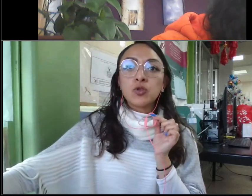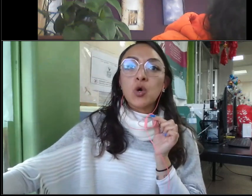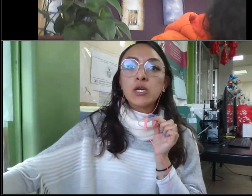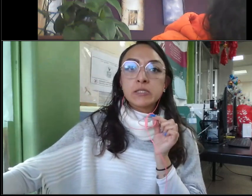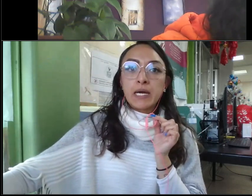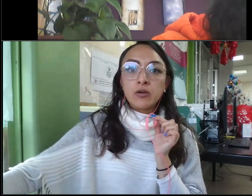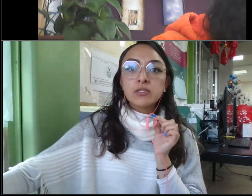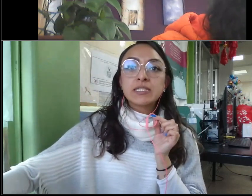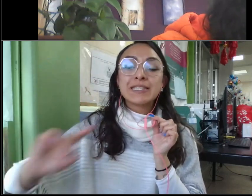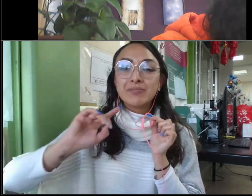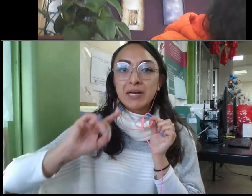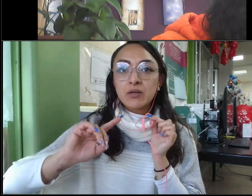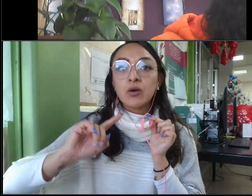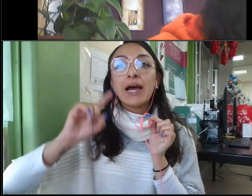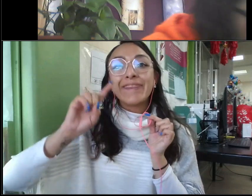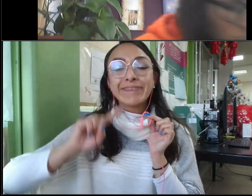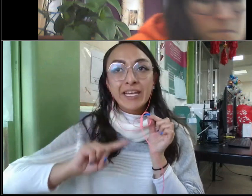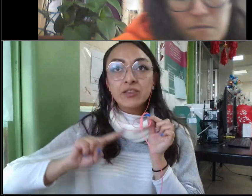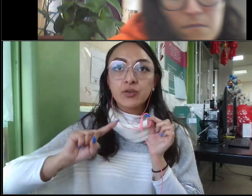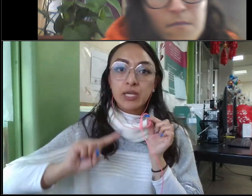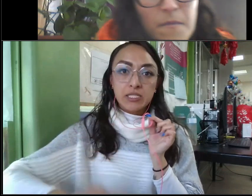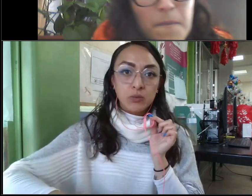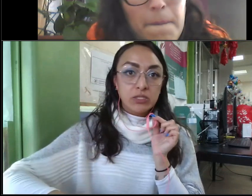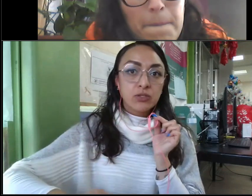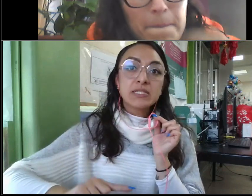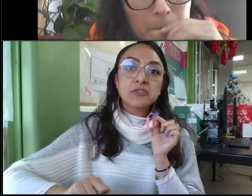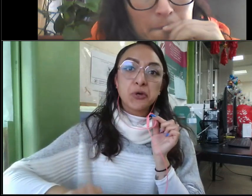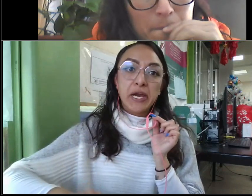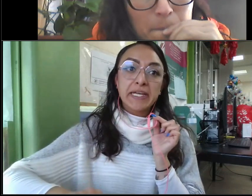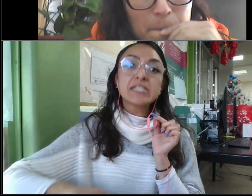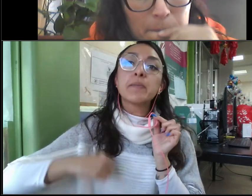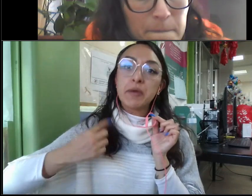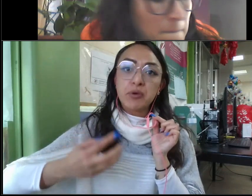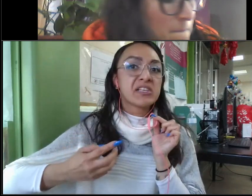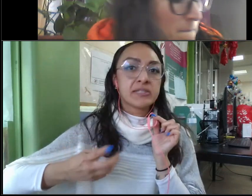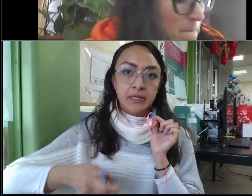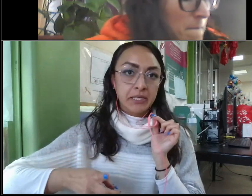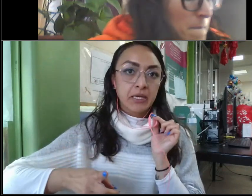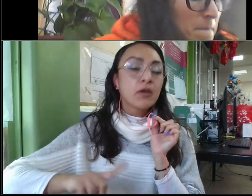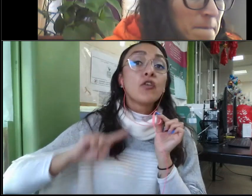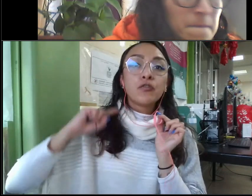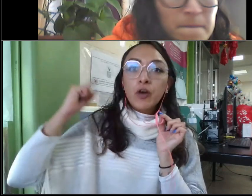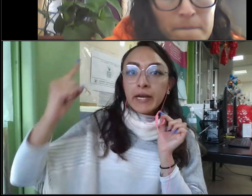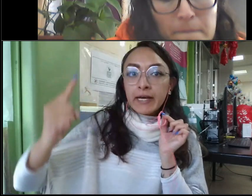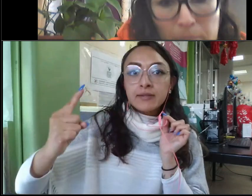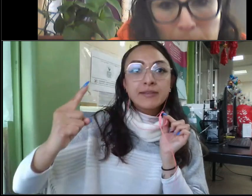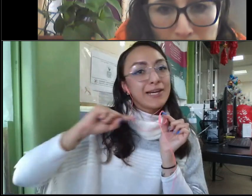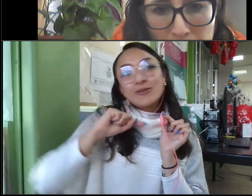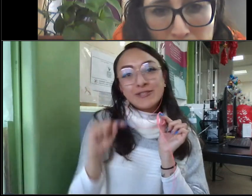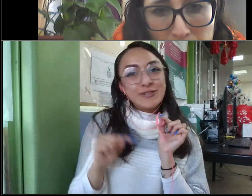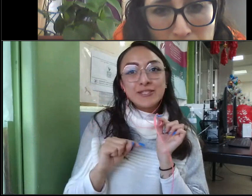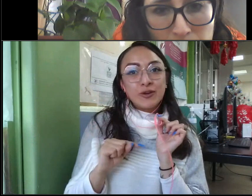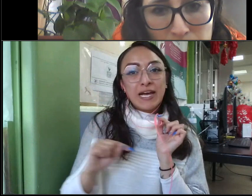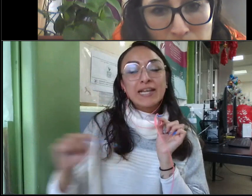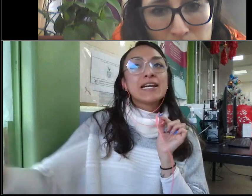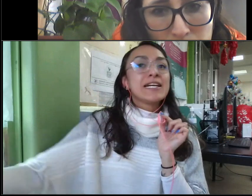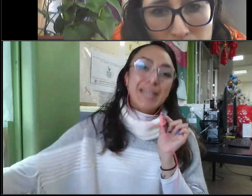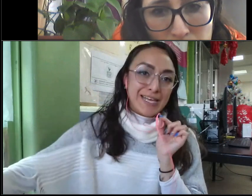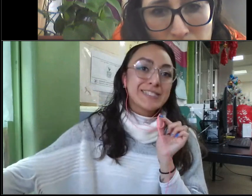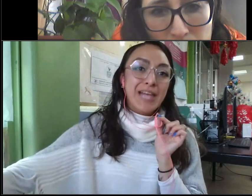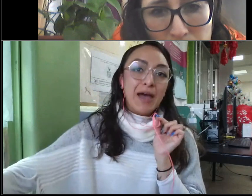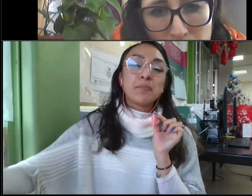signado no es malo, sin embargo, dentro de las cuestiones escolares me puede servir. Fuera de la cuestión